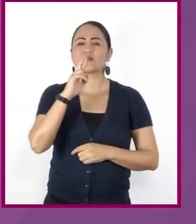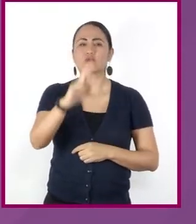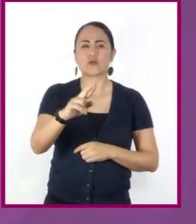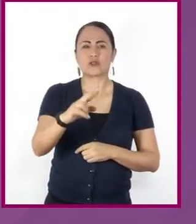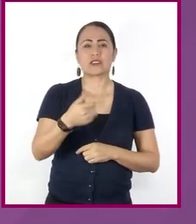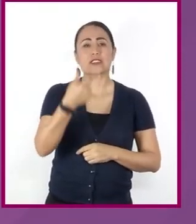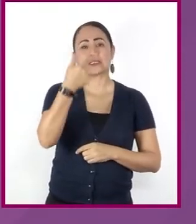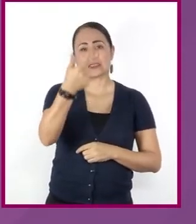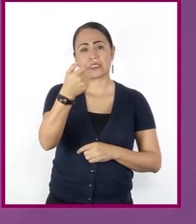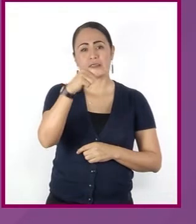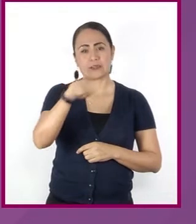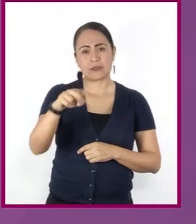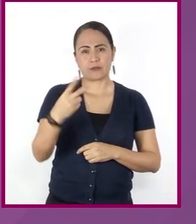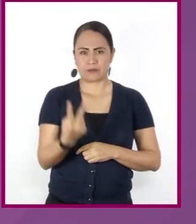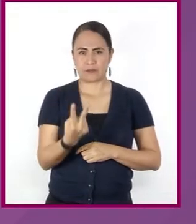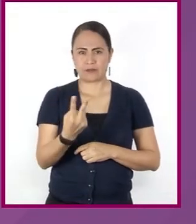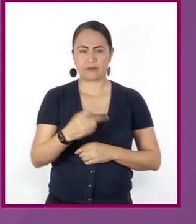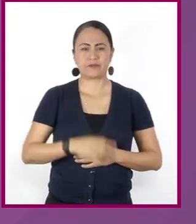a 7/2.